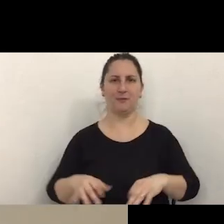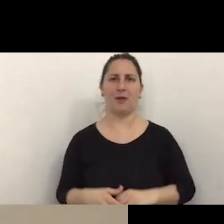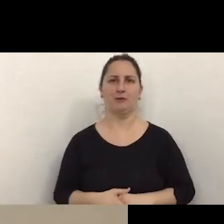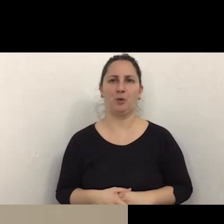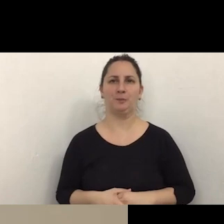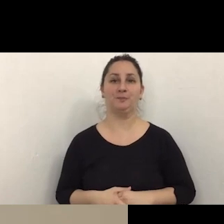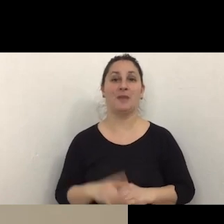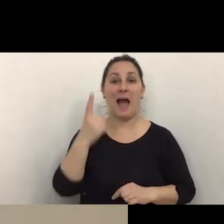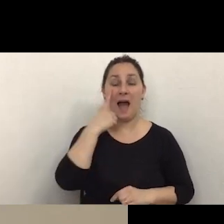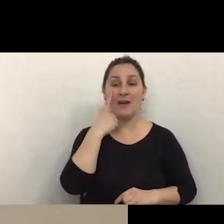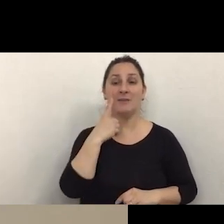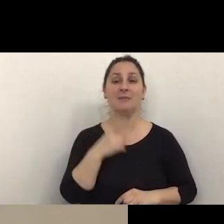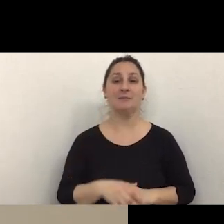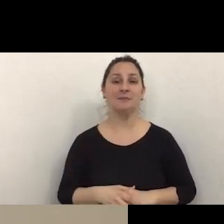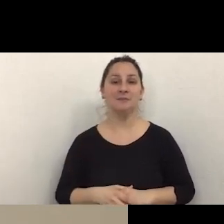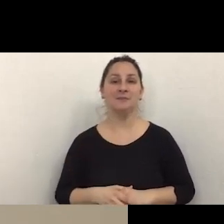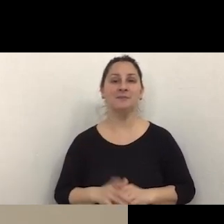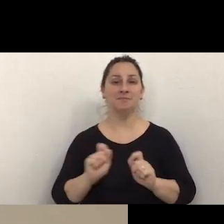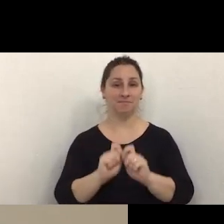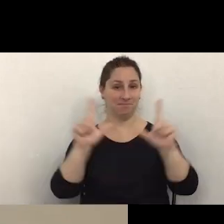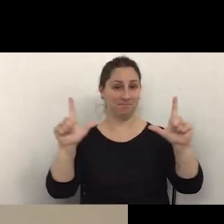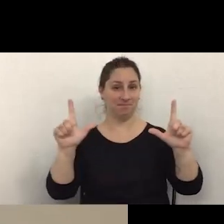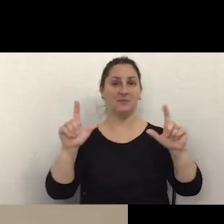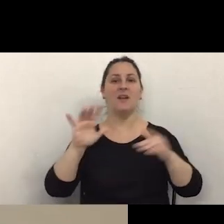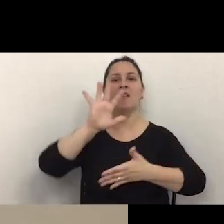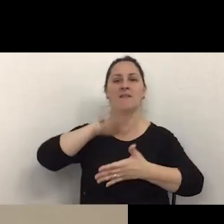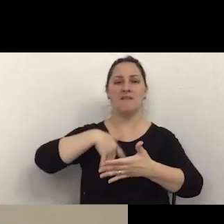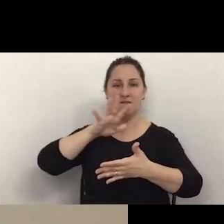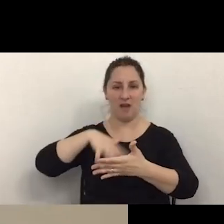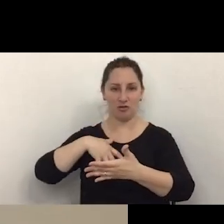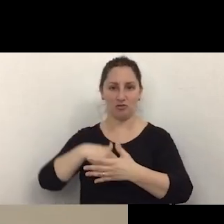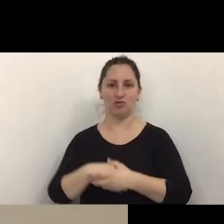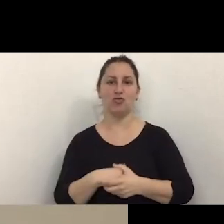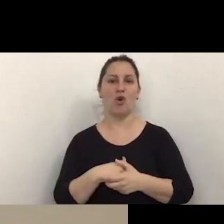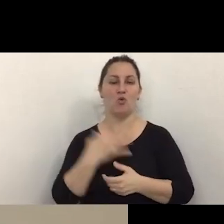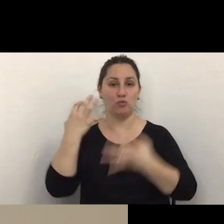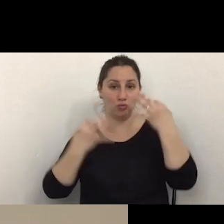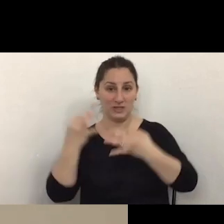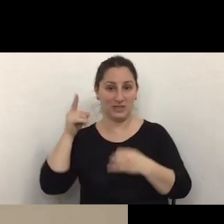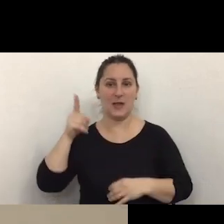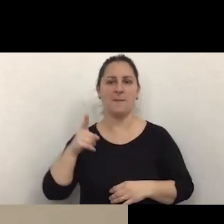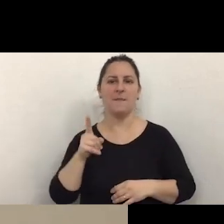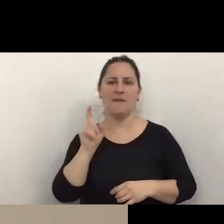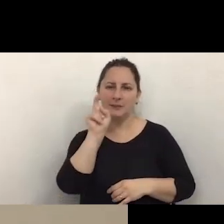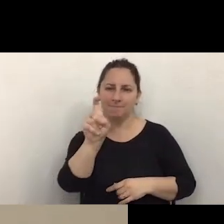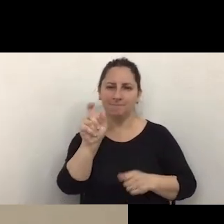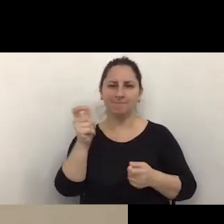me sale, vamos a tratar de compartir los fallos. Es acá, compartir pantalla,